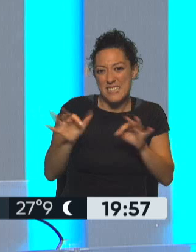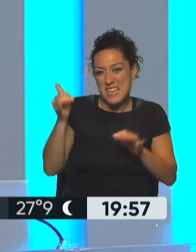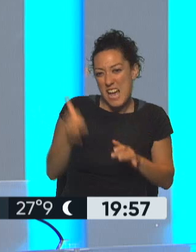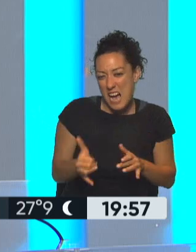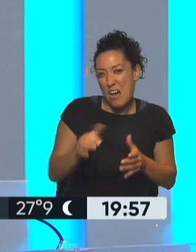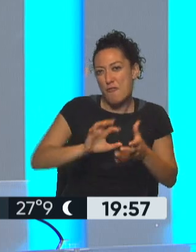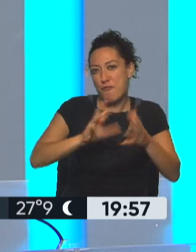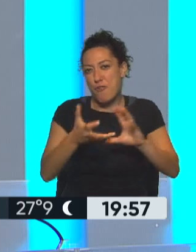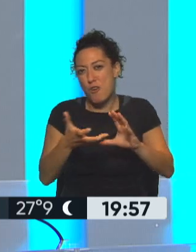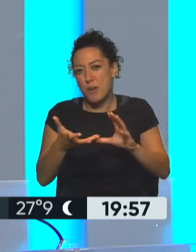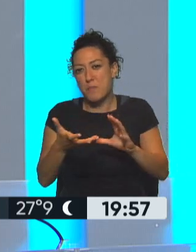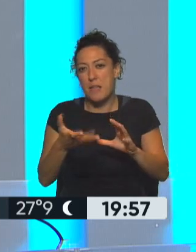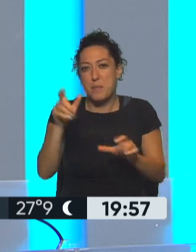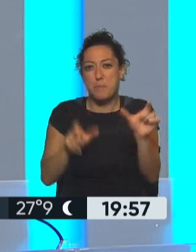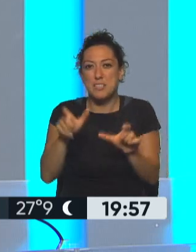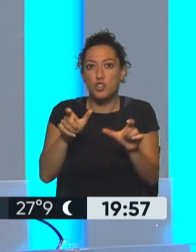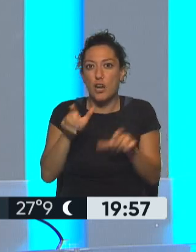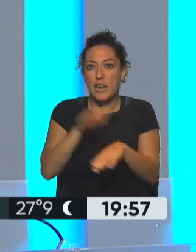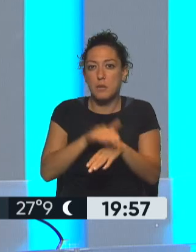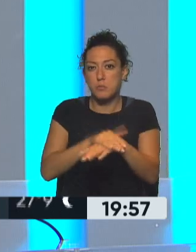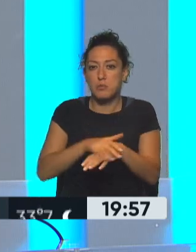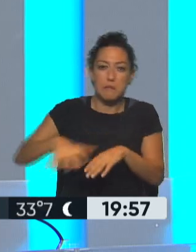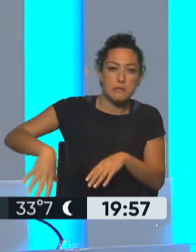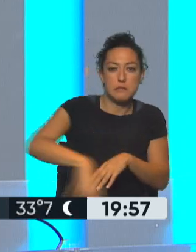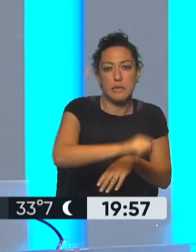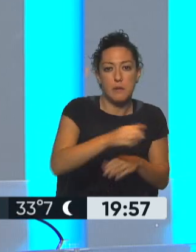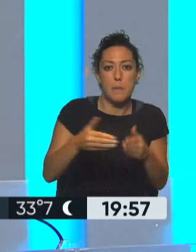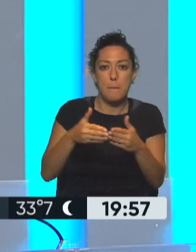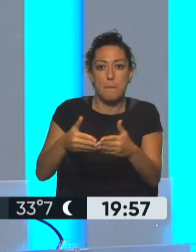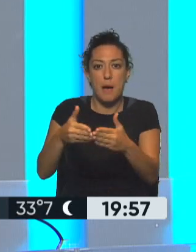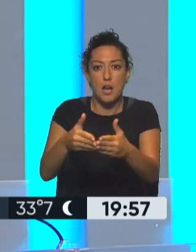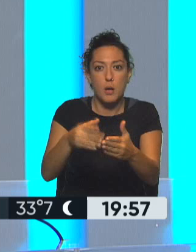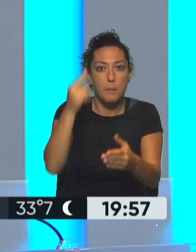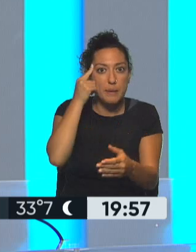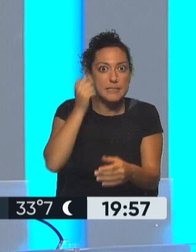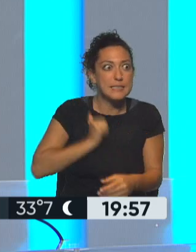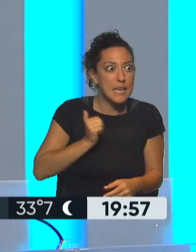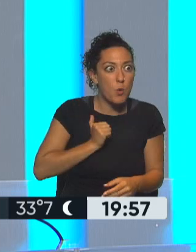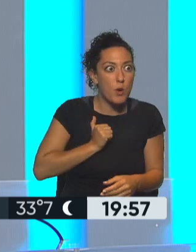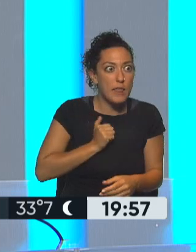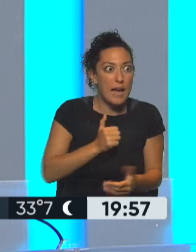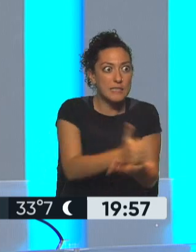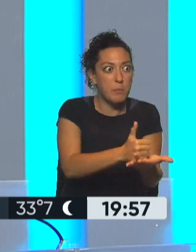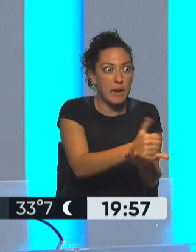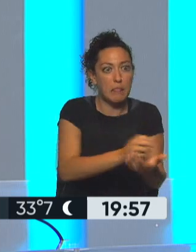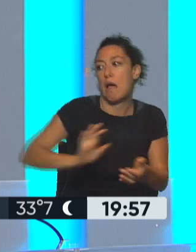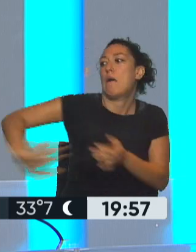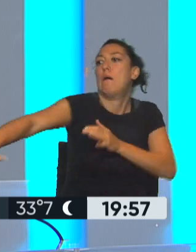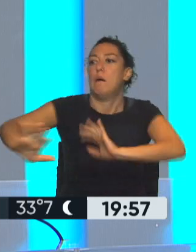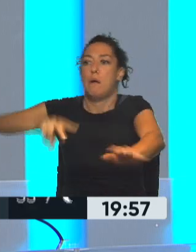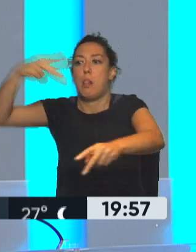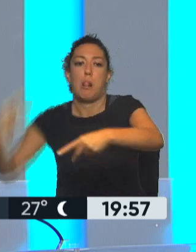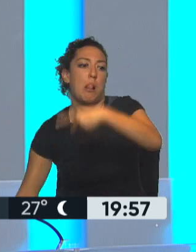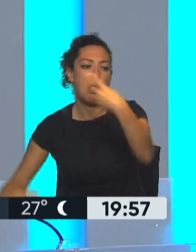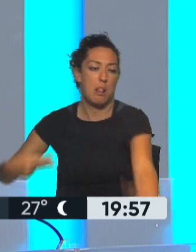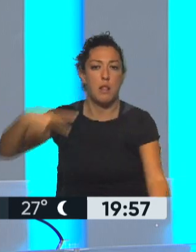cómo incluso estos traficantes empezaron a tirar personas porque creían que había fuerzas de seguridad esperándolos en Italia Un gobierno